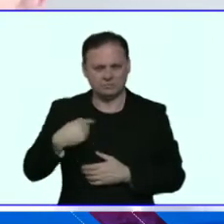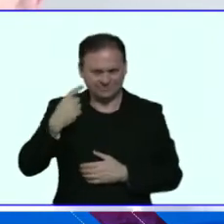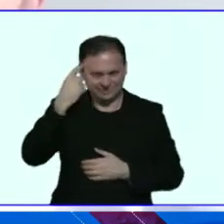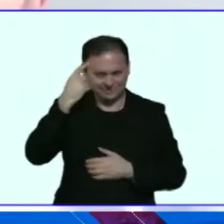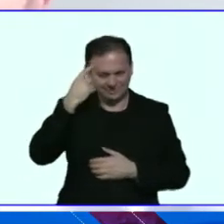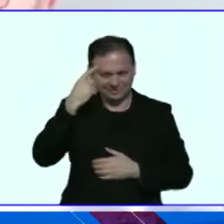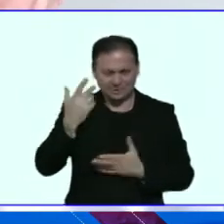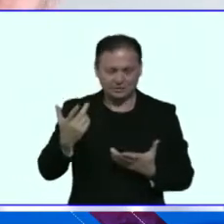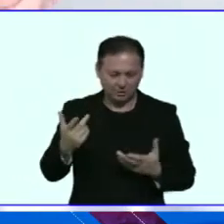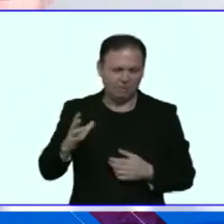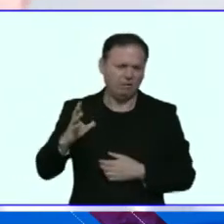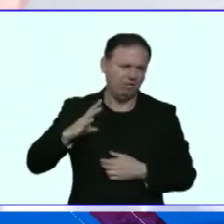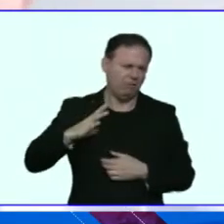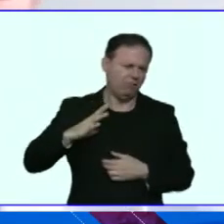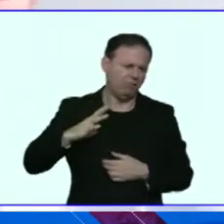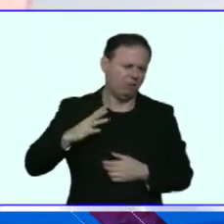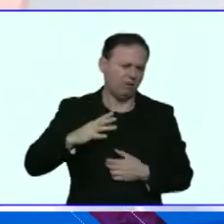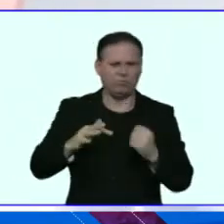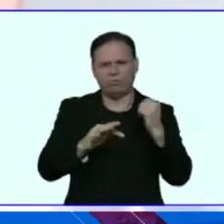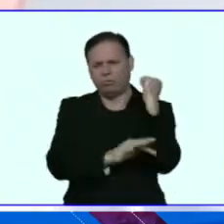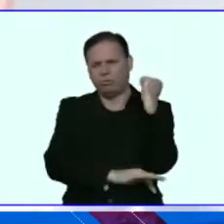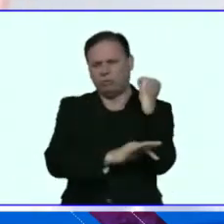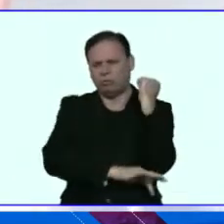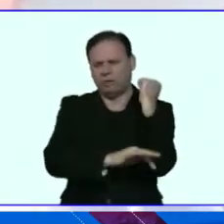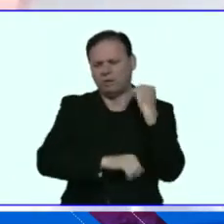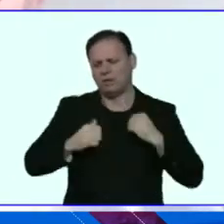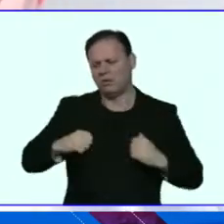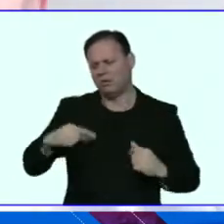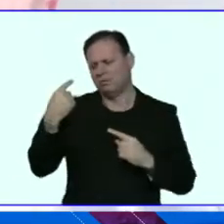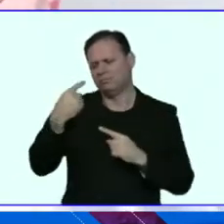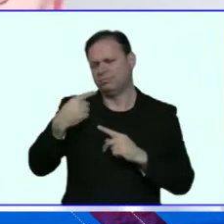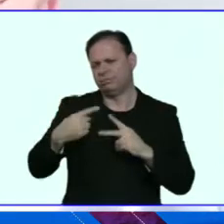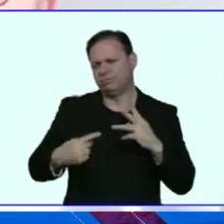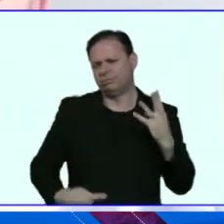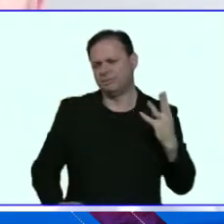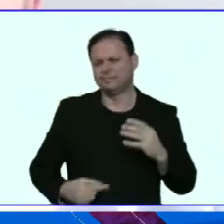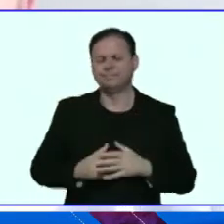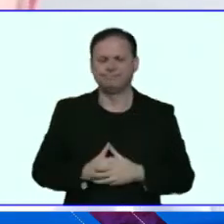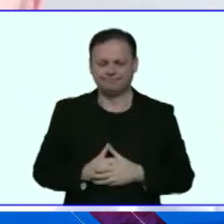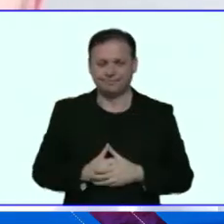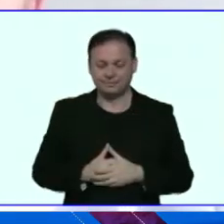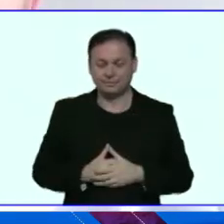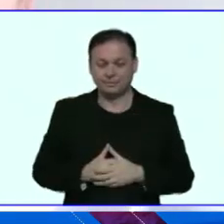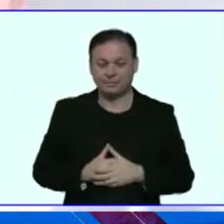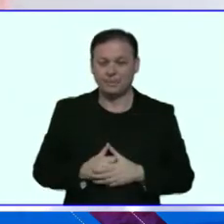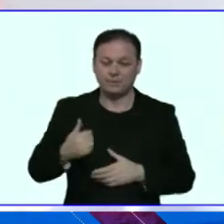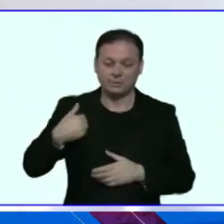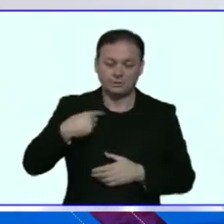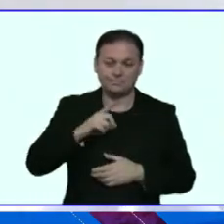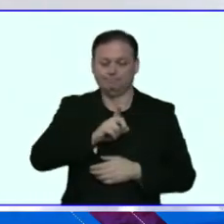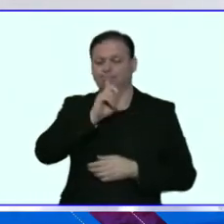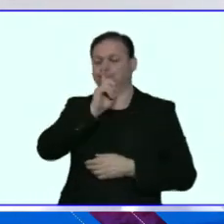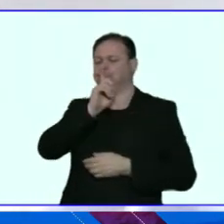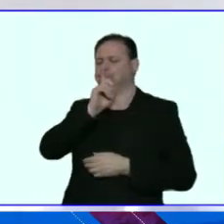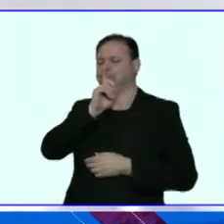ocurre mucho en el sistema público, no solamente en salud. Pero como esta vez me compete demasiado directamente, no puedo callarme. Claro. Y